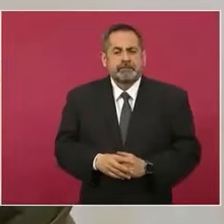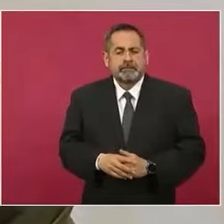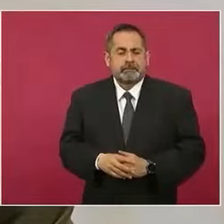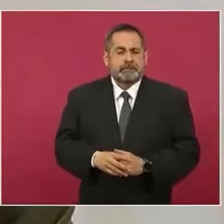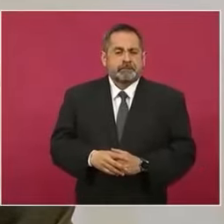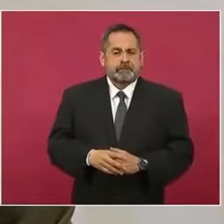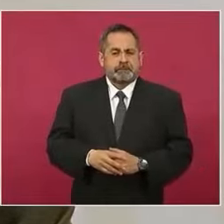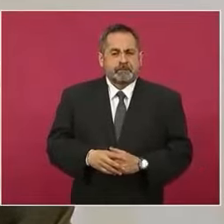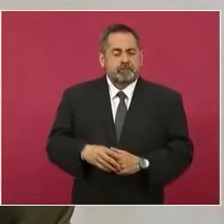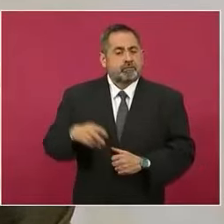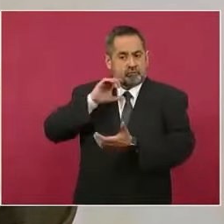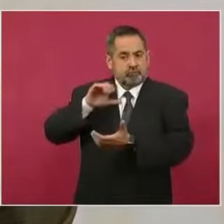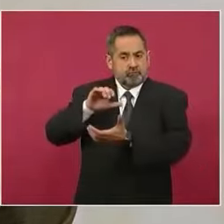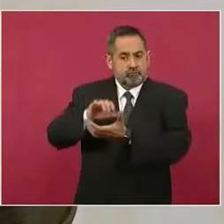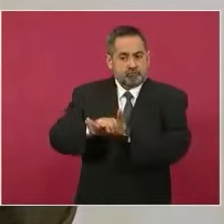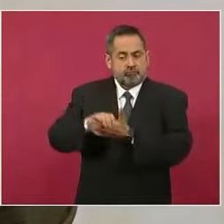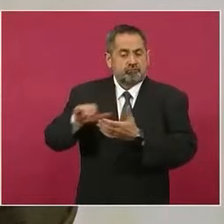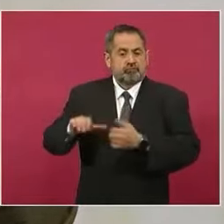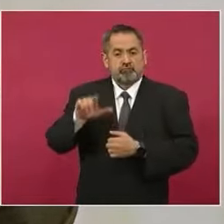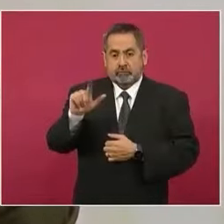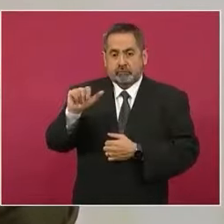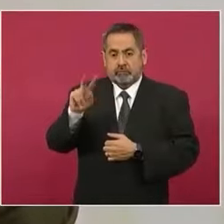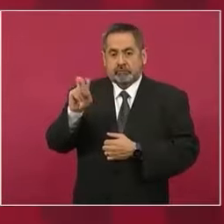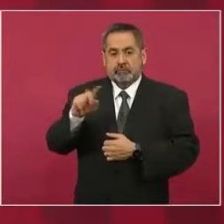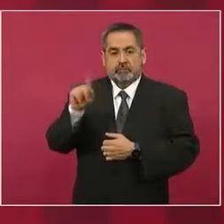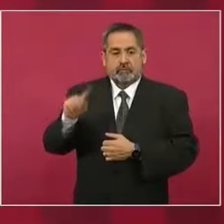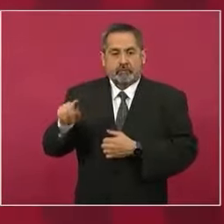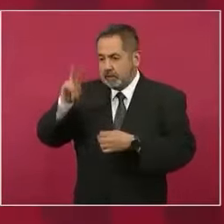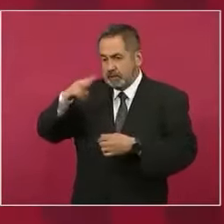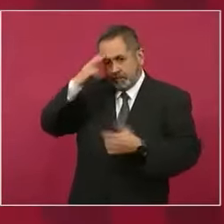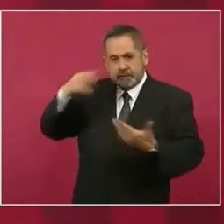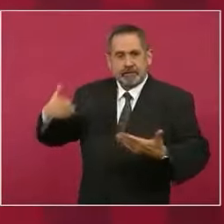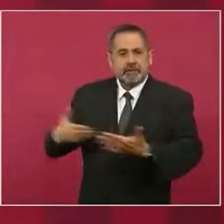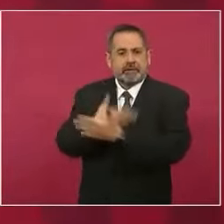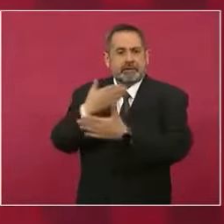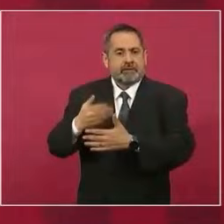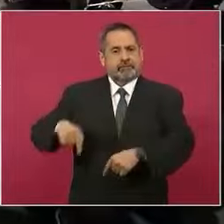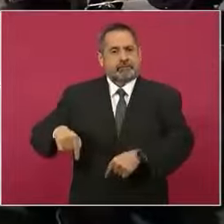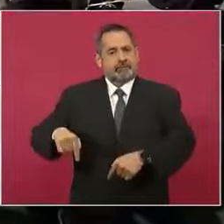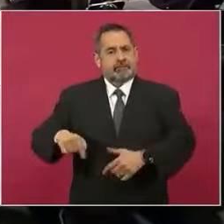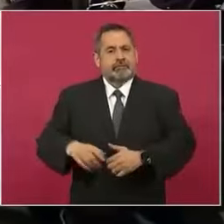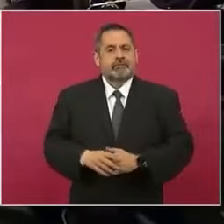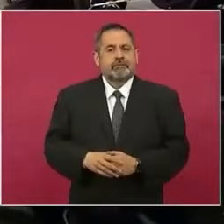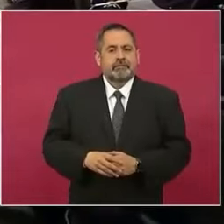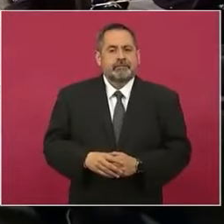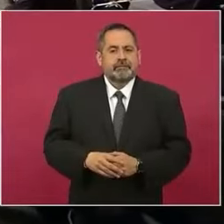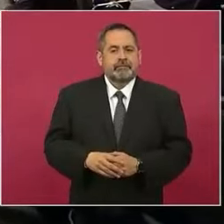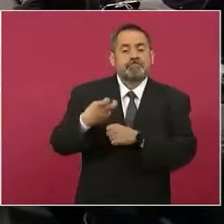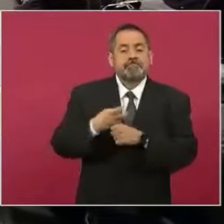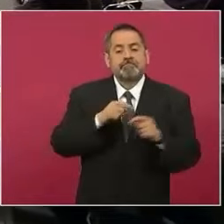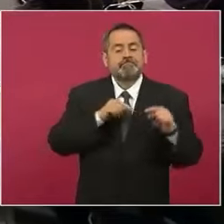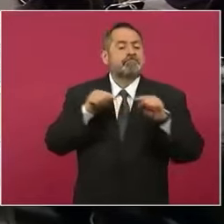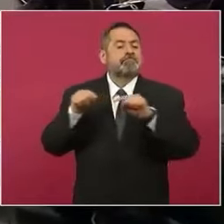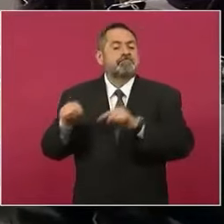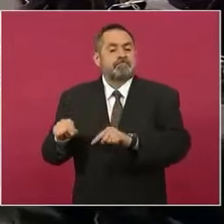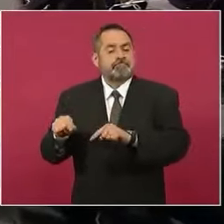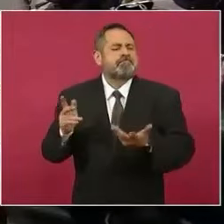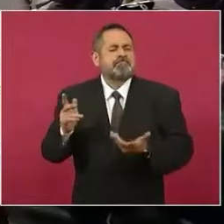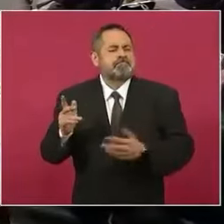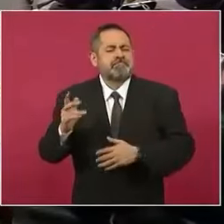Su esposa, Laura Álvarez, es mexicana, también nos acompaña. Ellos me invitaron